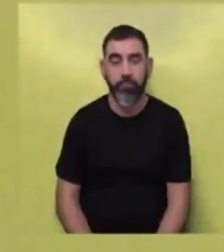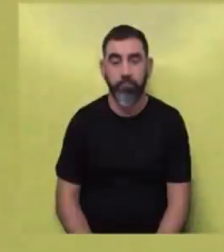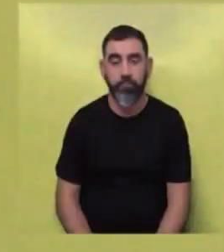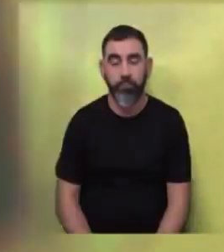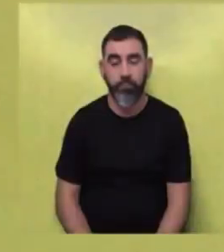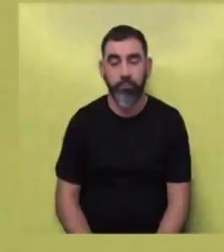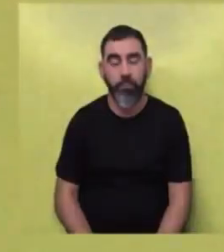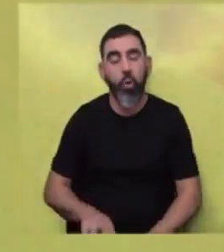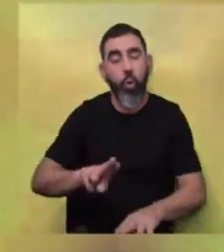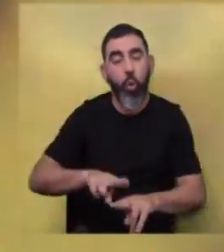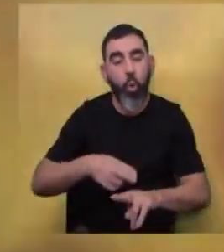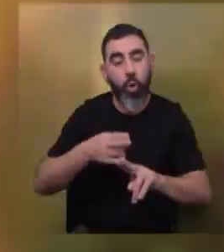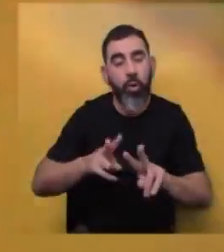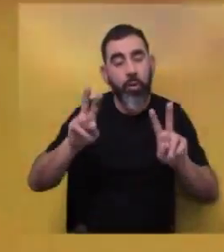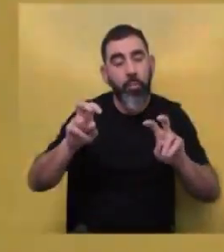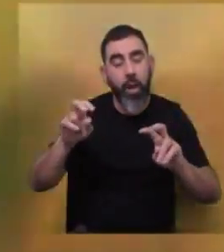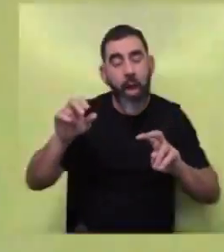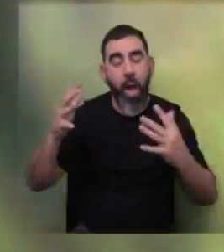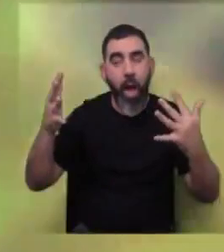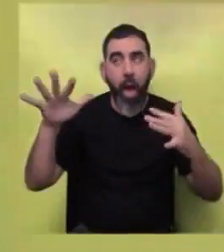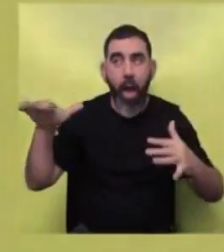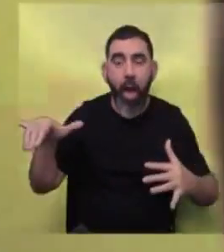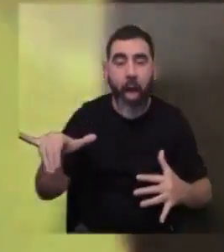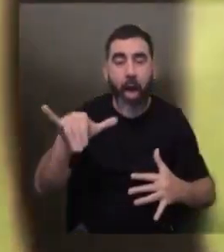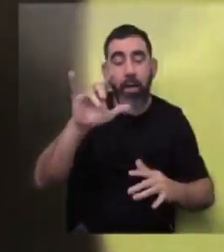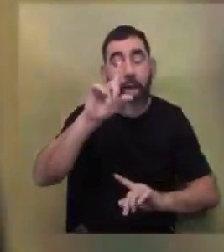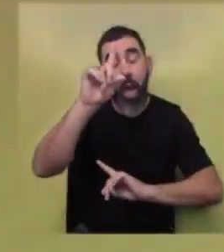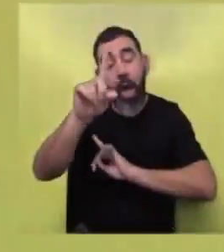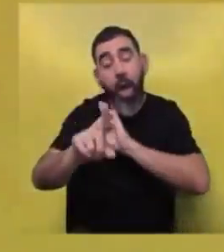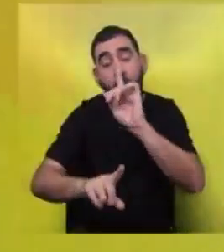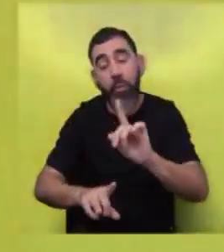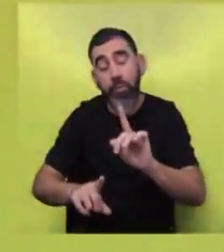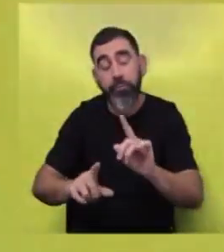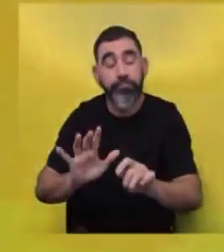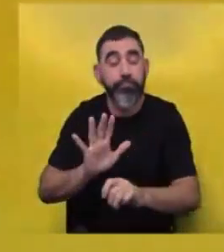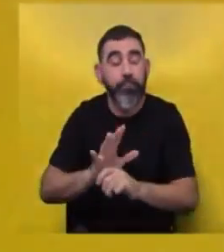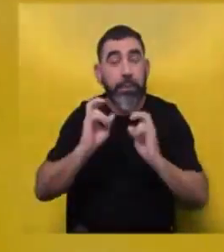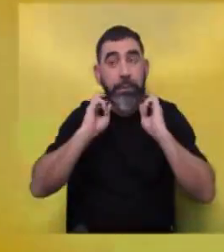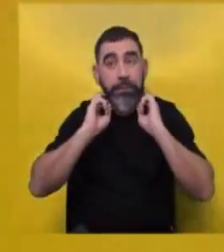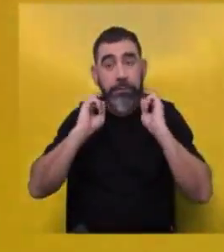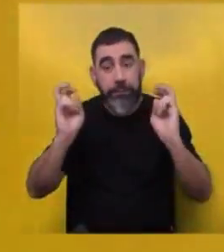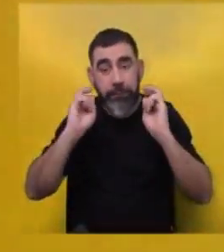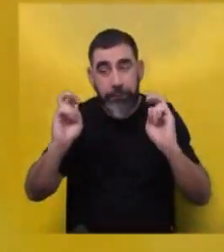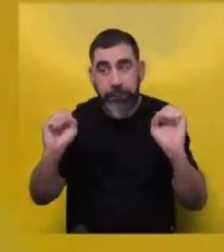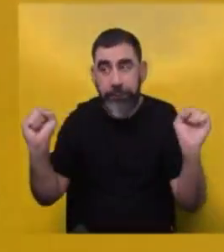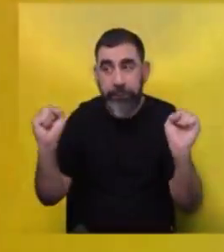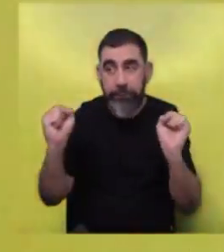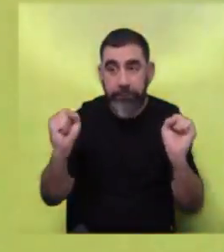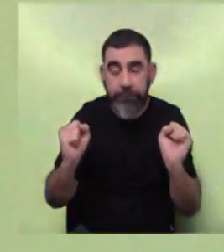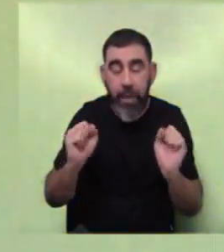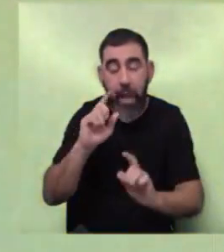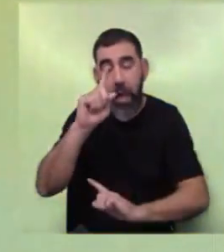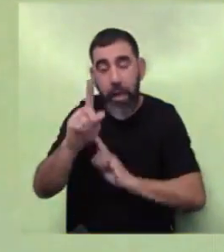Volvemos a ir por los aires. Esto que para mucha gente genera estrés, tensión,